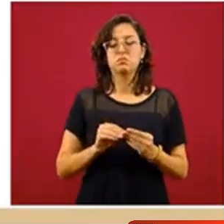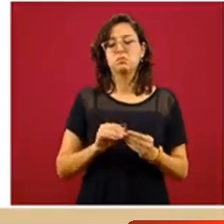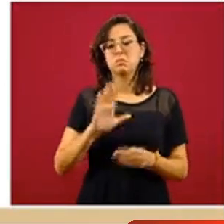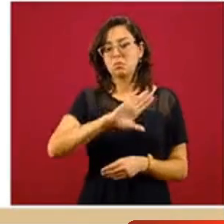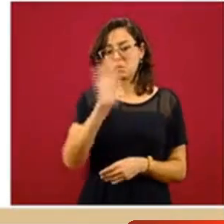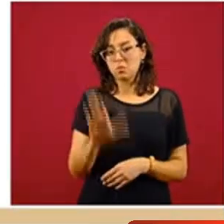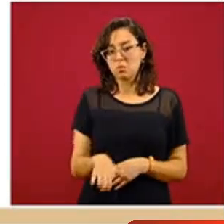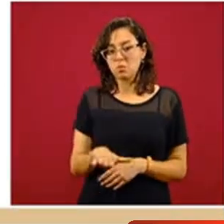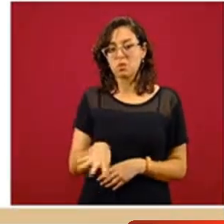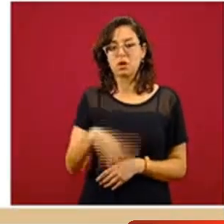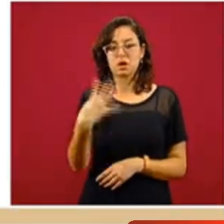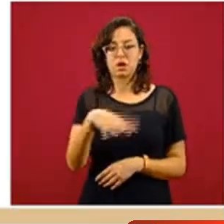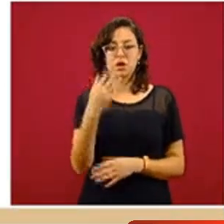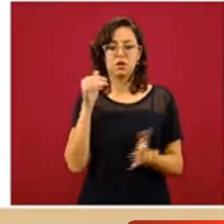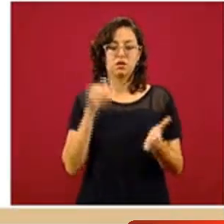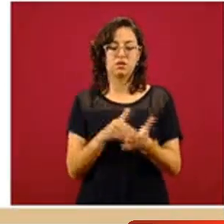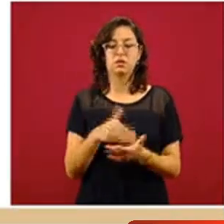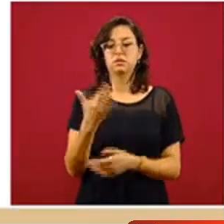acumulada,